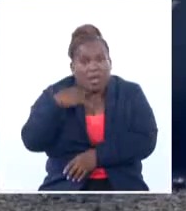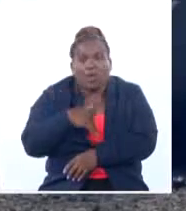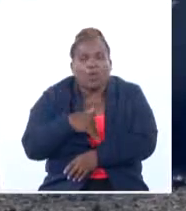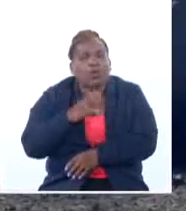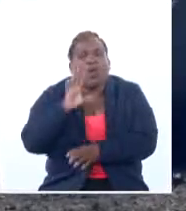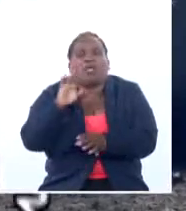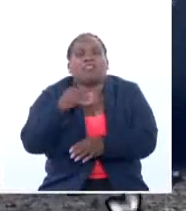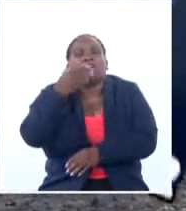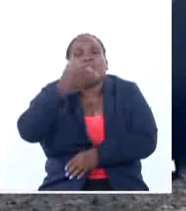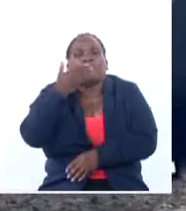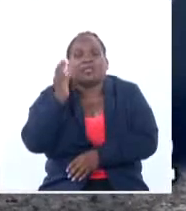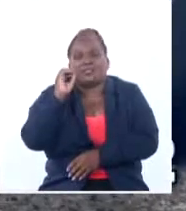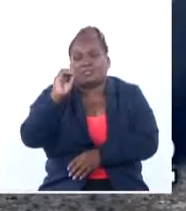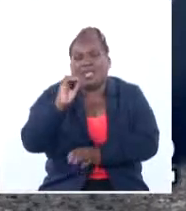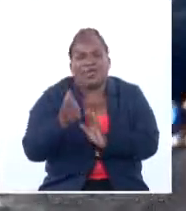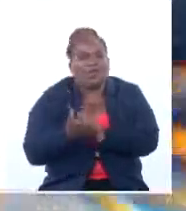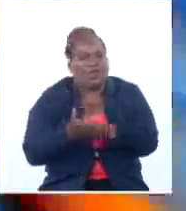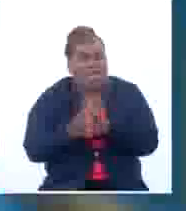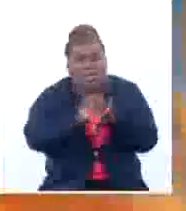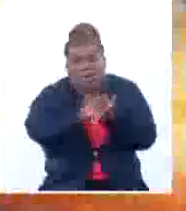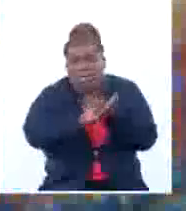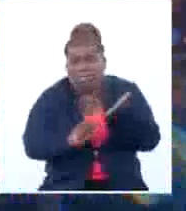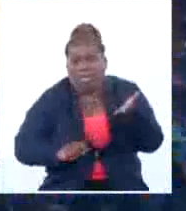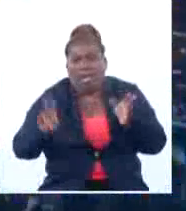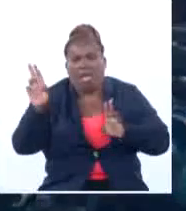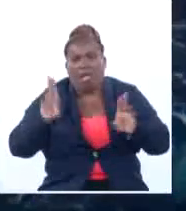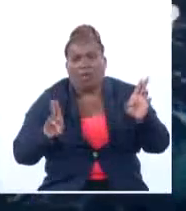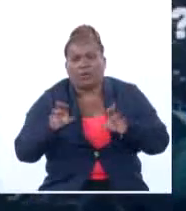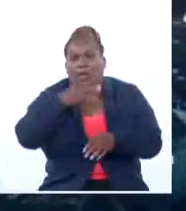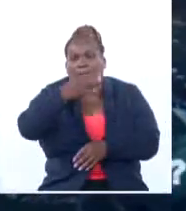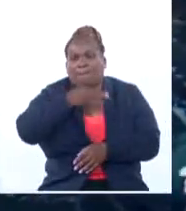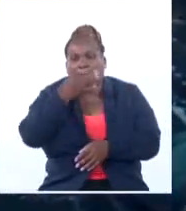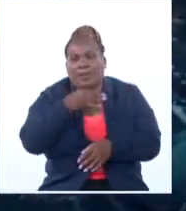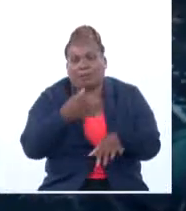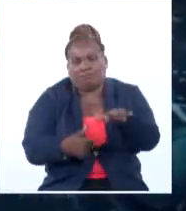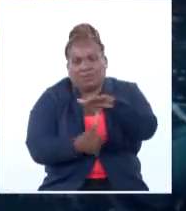ninguna declaración o acuerdo por escrito, apuntó el periodista.